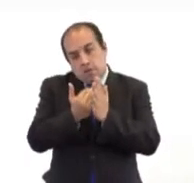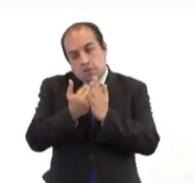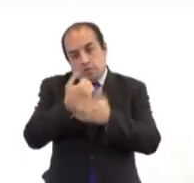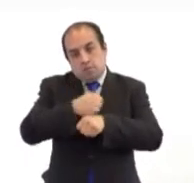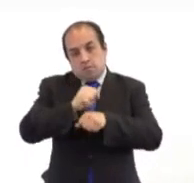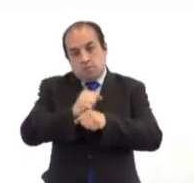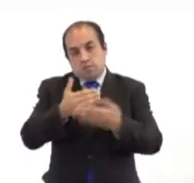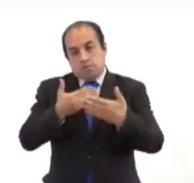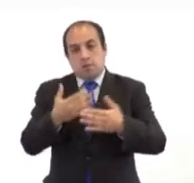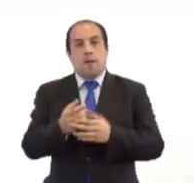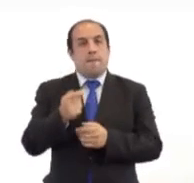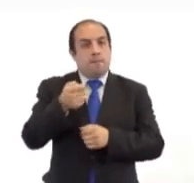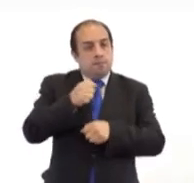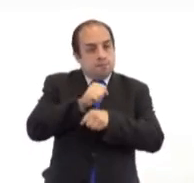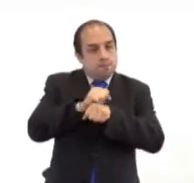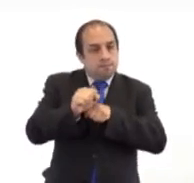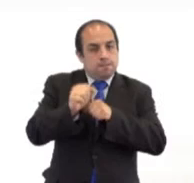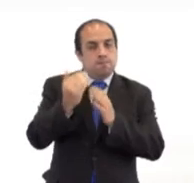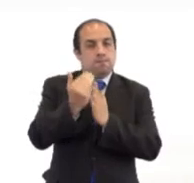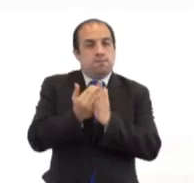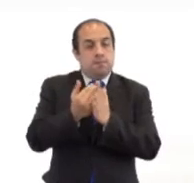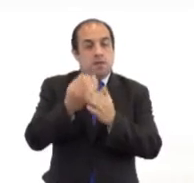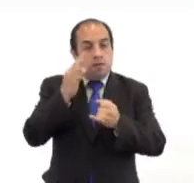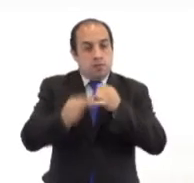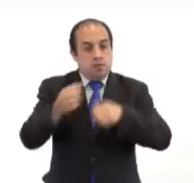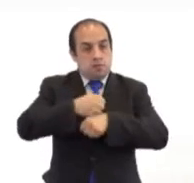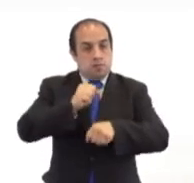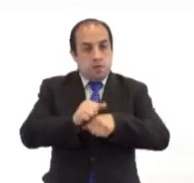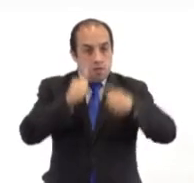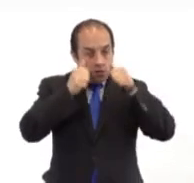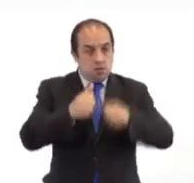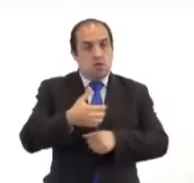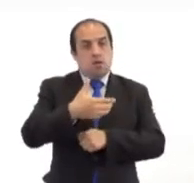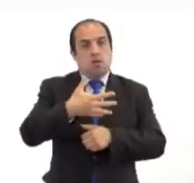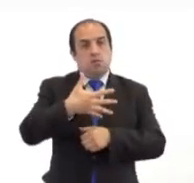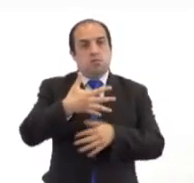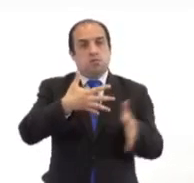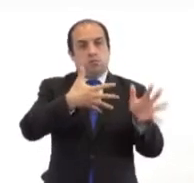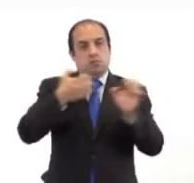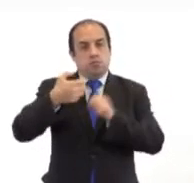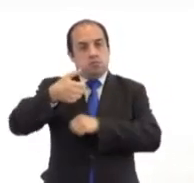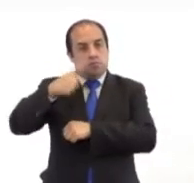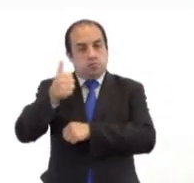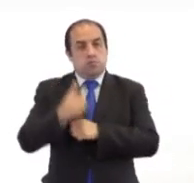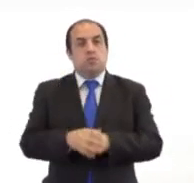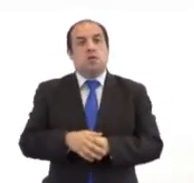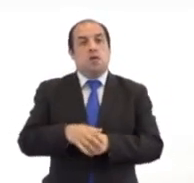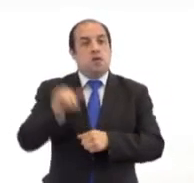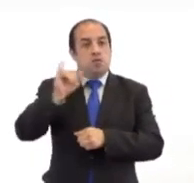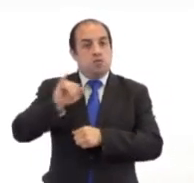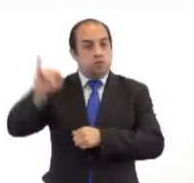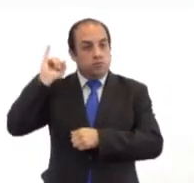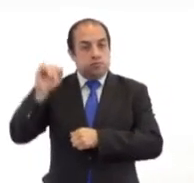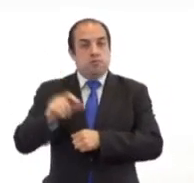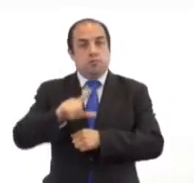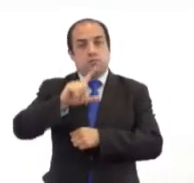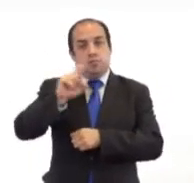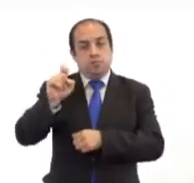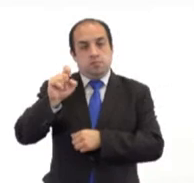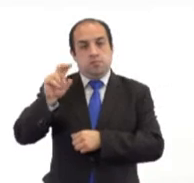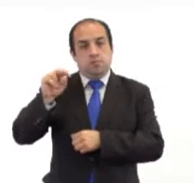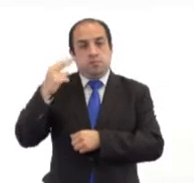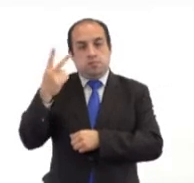previa, pero una ligera reducción en la última semana en las atenciones en el 911. El jueves pasado fueron 182, ayer fueron